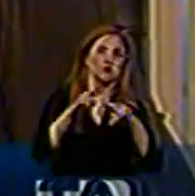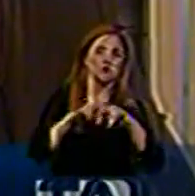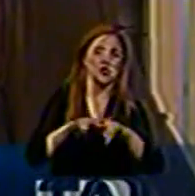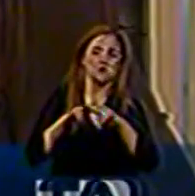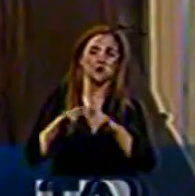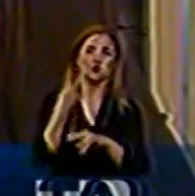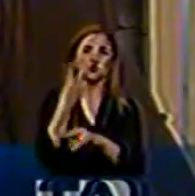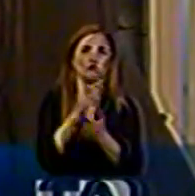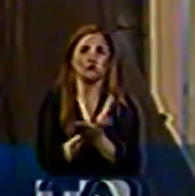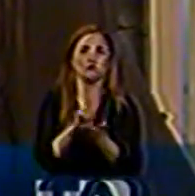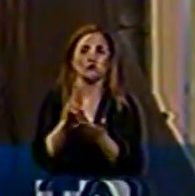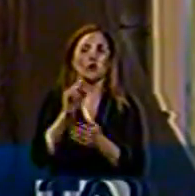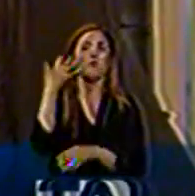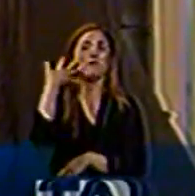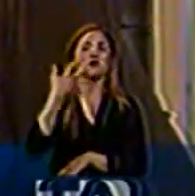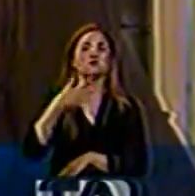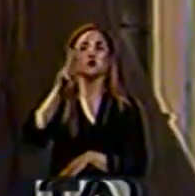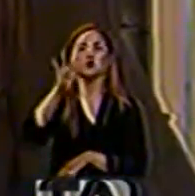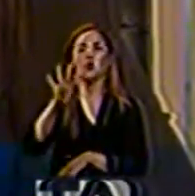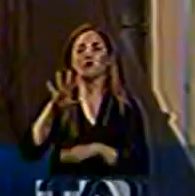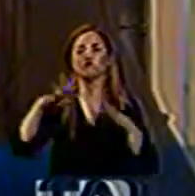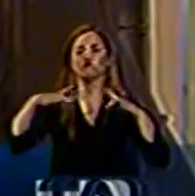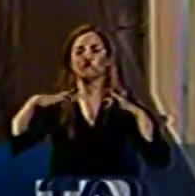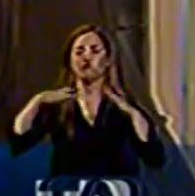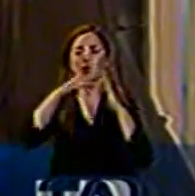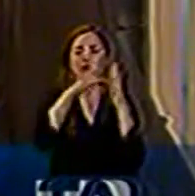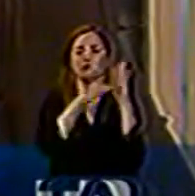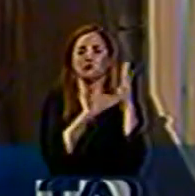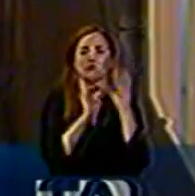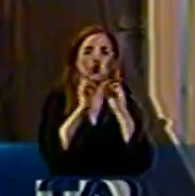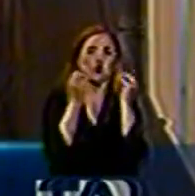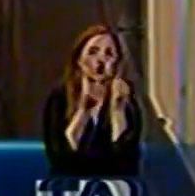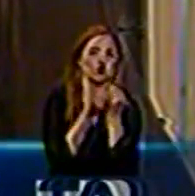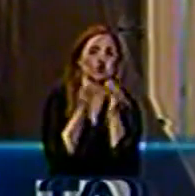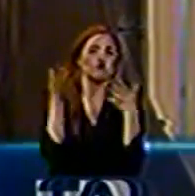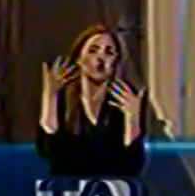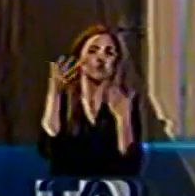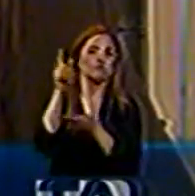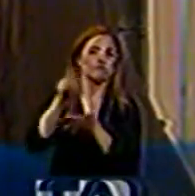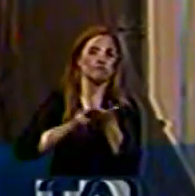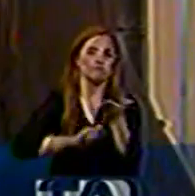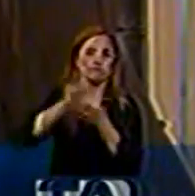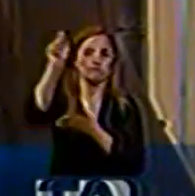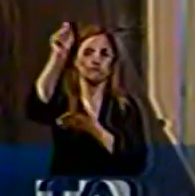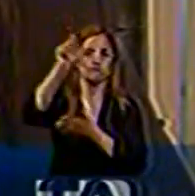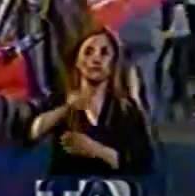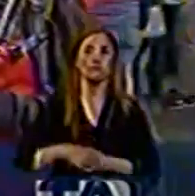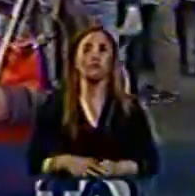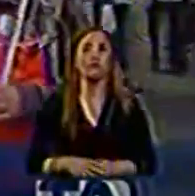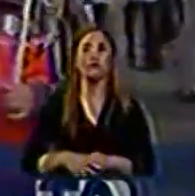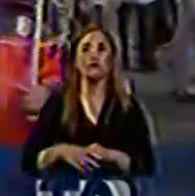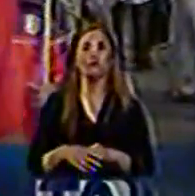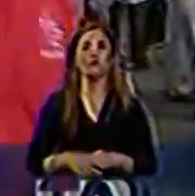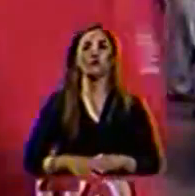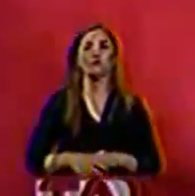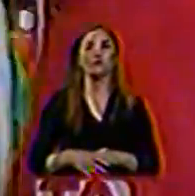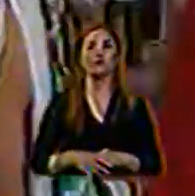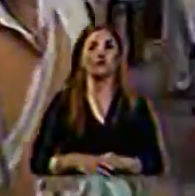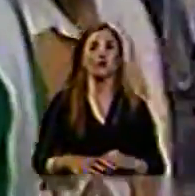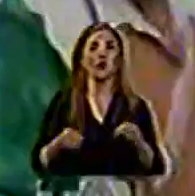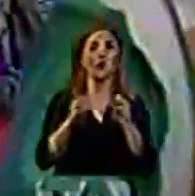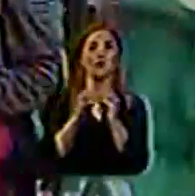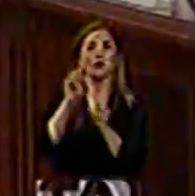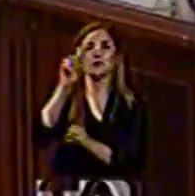Nosotros el 24 de septiembre tendremos la lista de las organizaciones políticas que se encuentran habilitadas. Estas se sumarían a